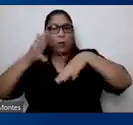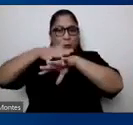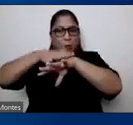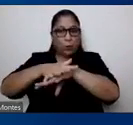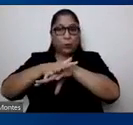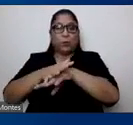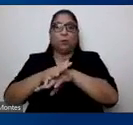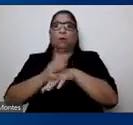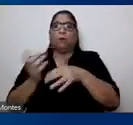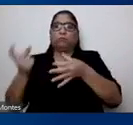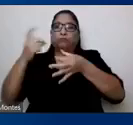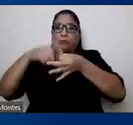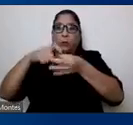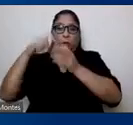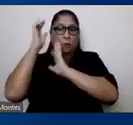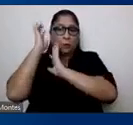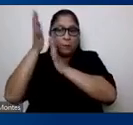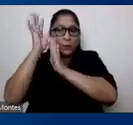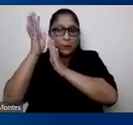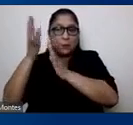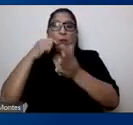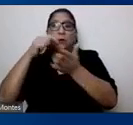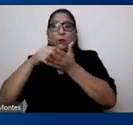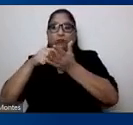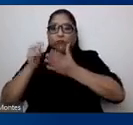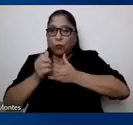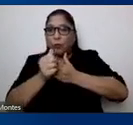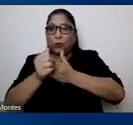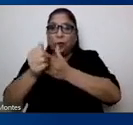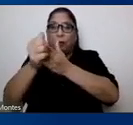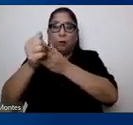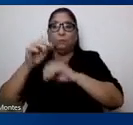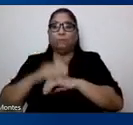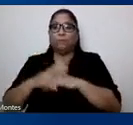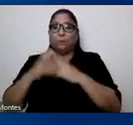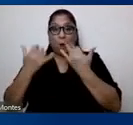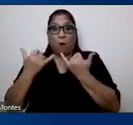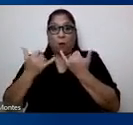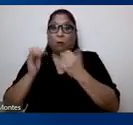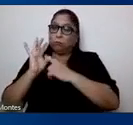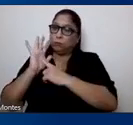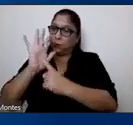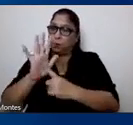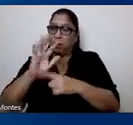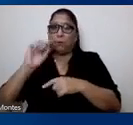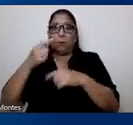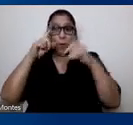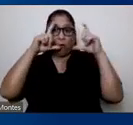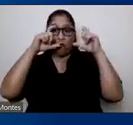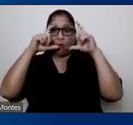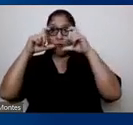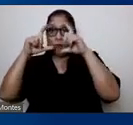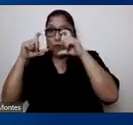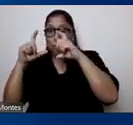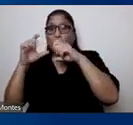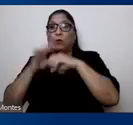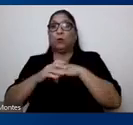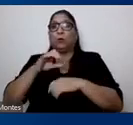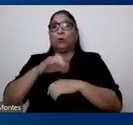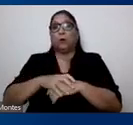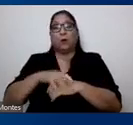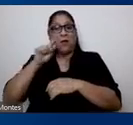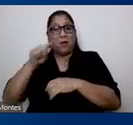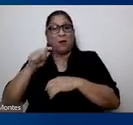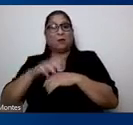nuestra presentación o nuestro guiado. Bueno, vamos a presentar primero la muestra fotográfica Yuyanapac. Yuyanapac es